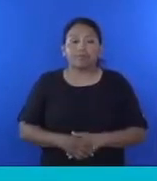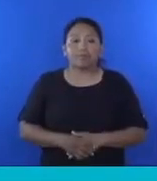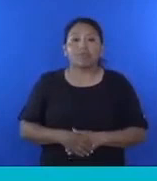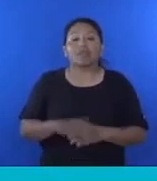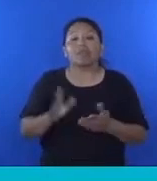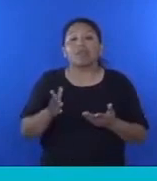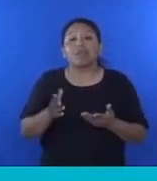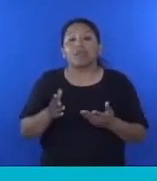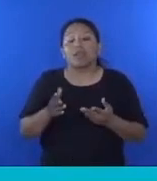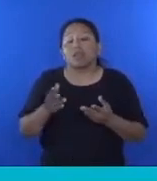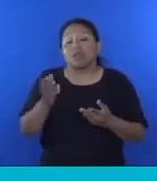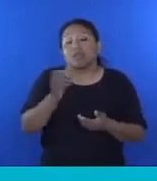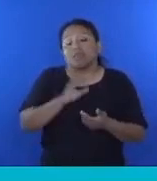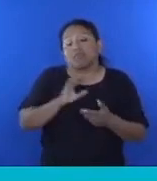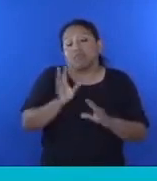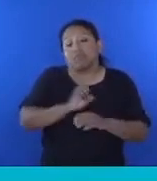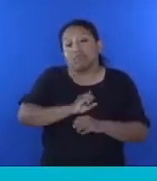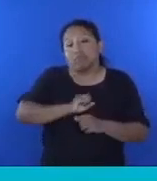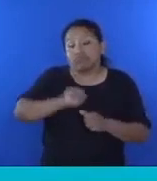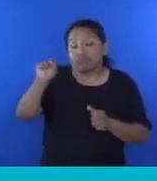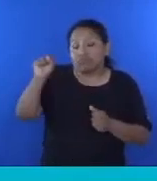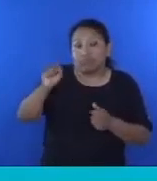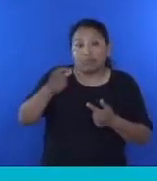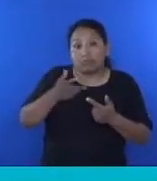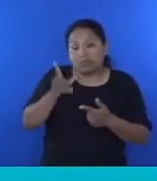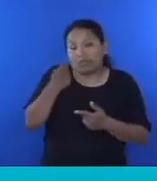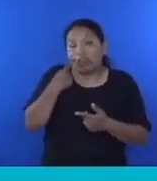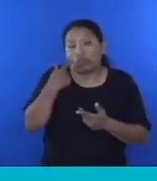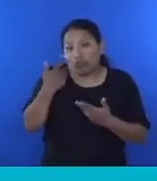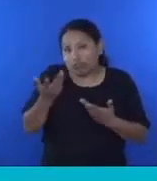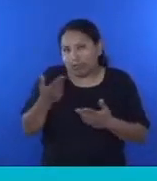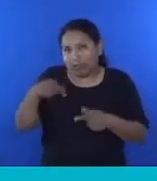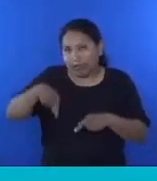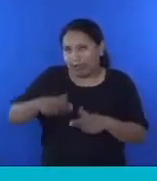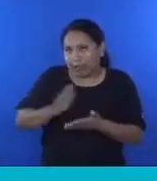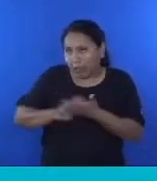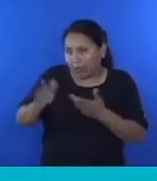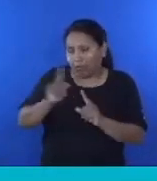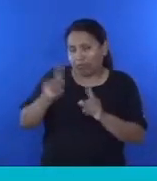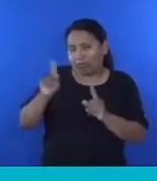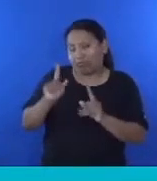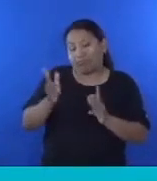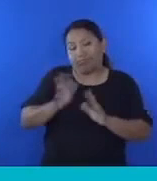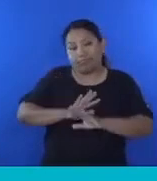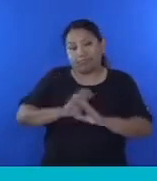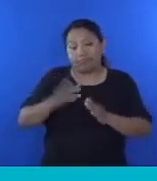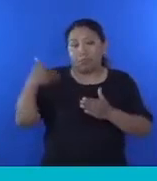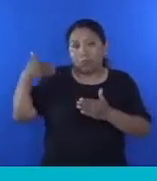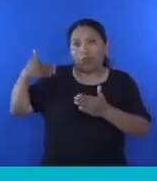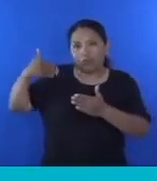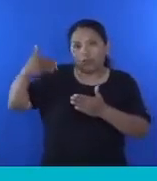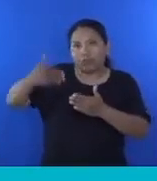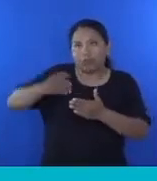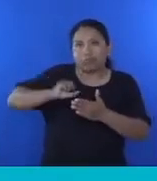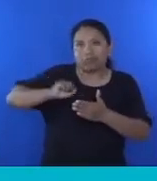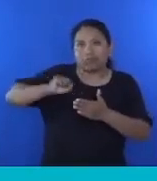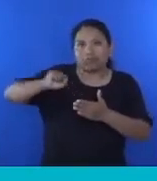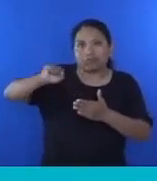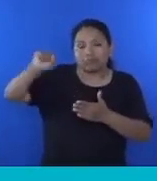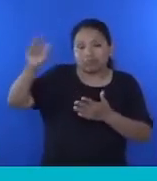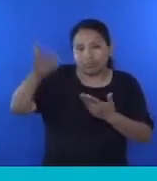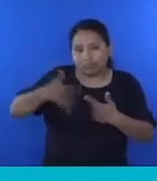Un fabuloso proceso inflacionario, conocido por todos, que no viene de ahora, pero es un fabuloso proceso inflacionario con